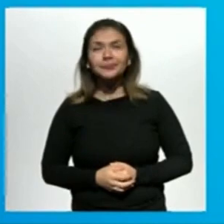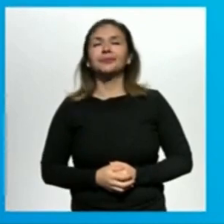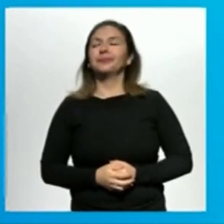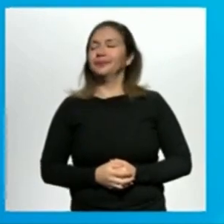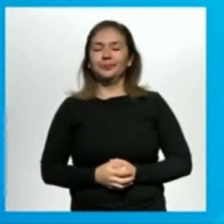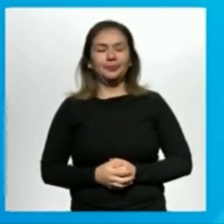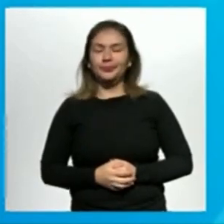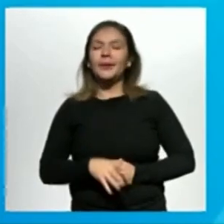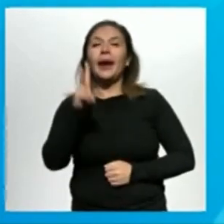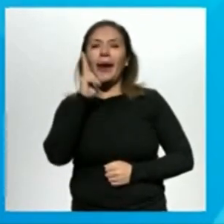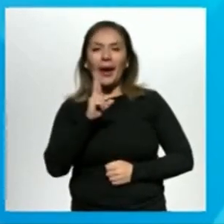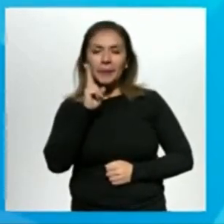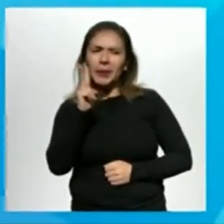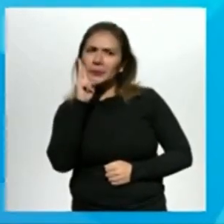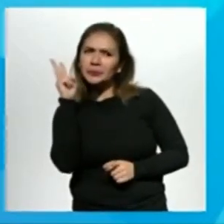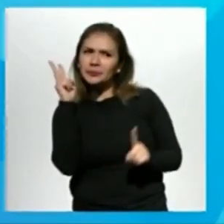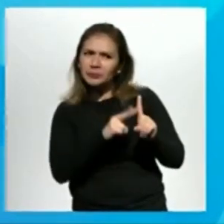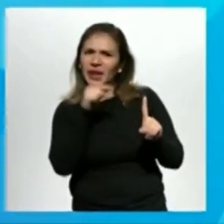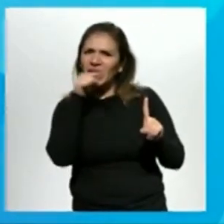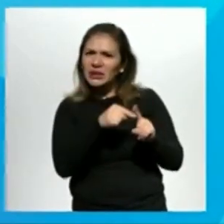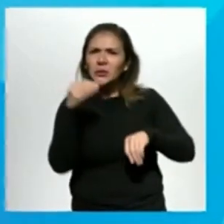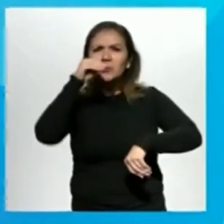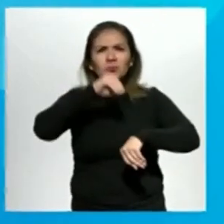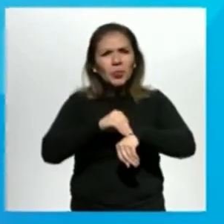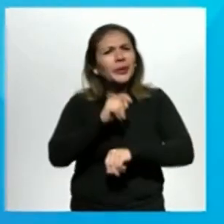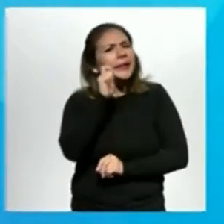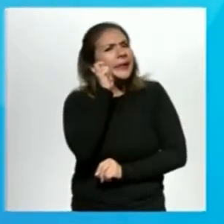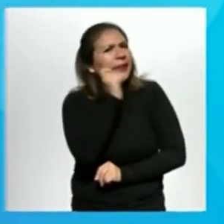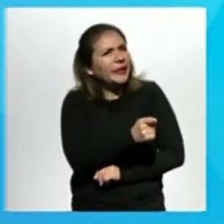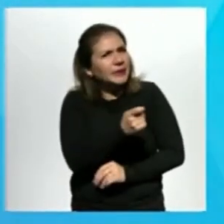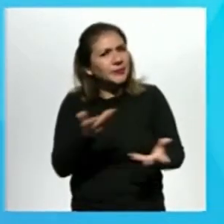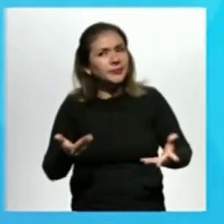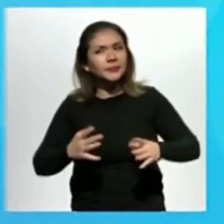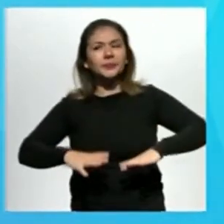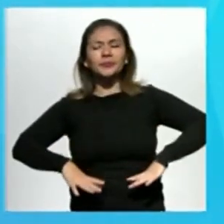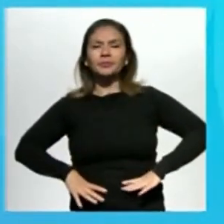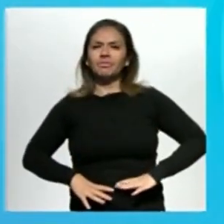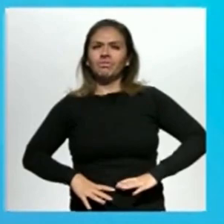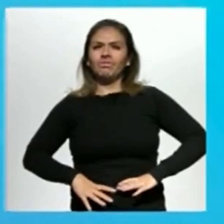a discutir el comportamiento de este niño.